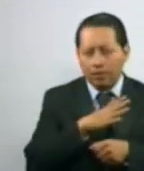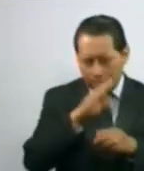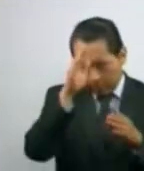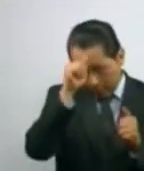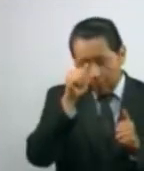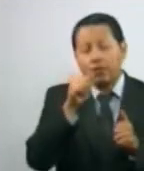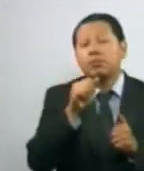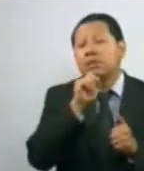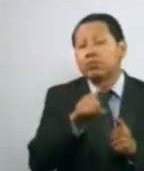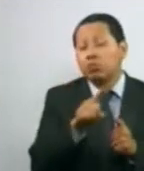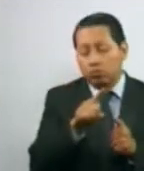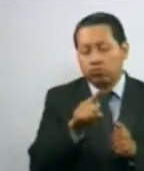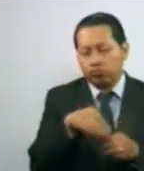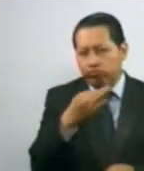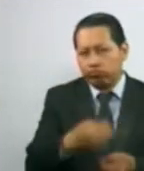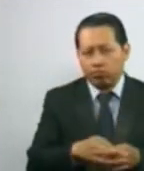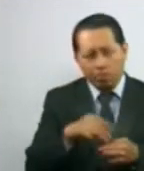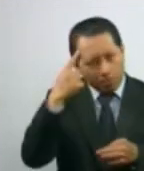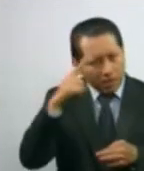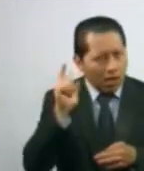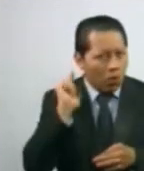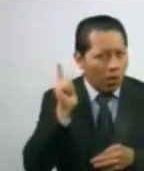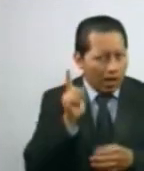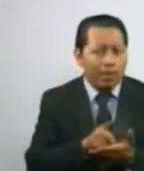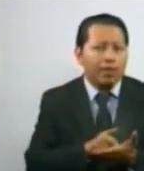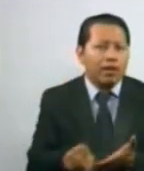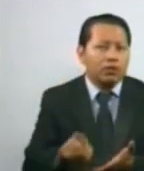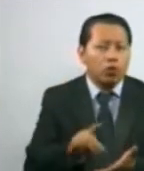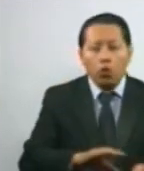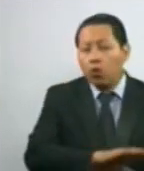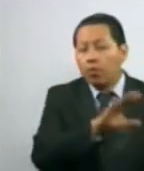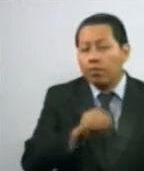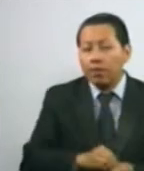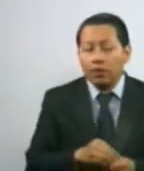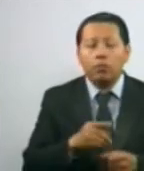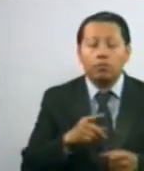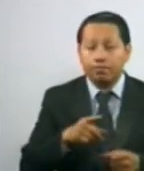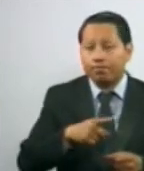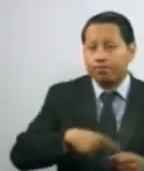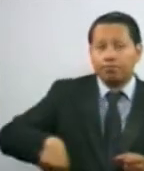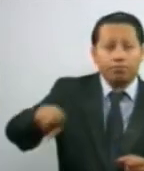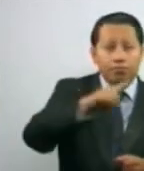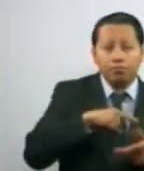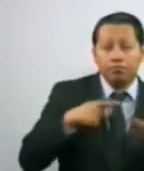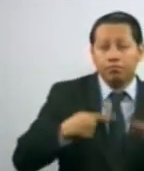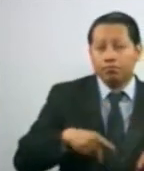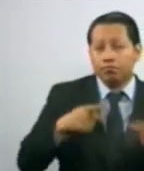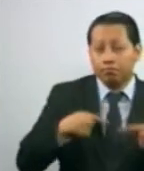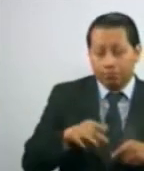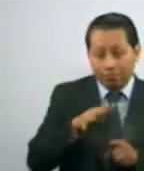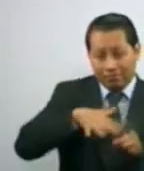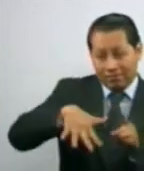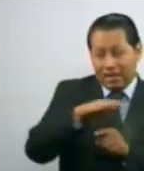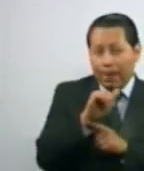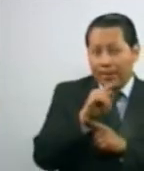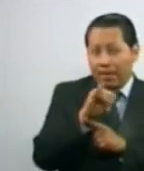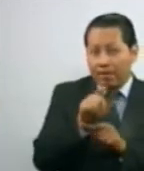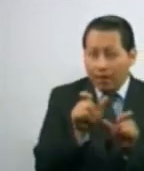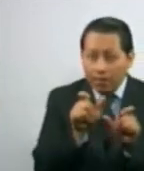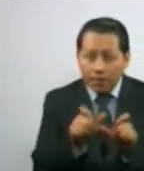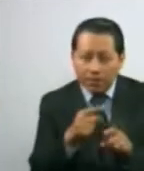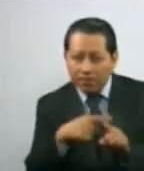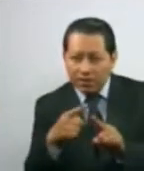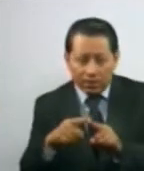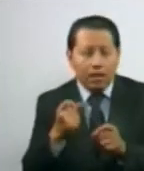cual esperamos se garanticen los derechos de todos aquellos luchadores ambientales que han perdido la muerte y que